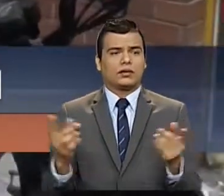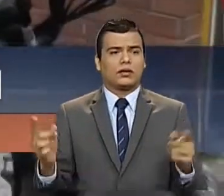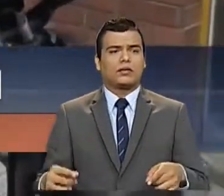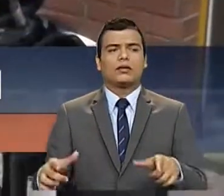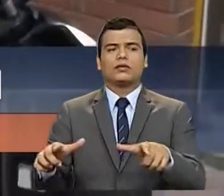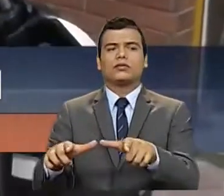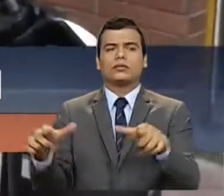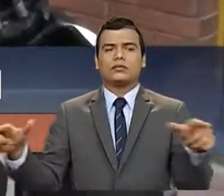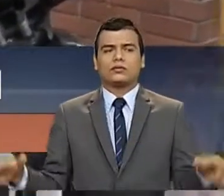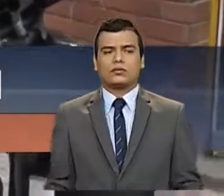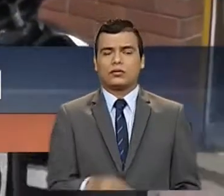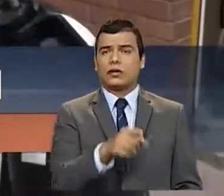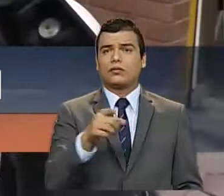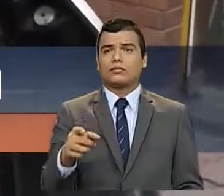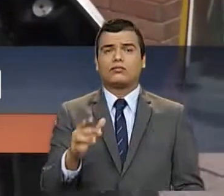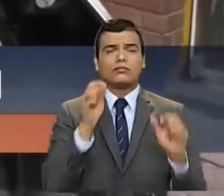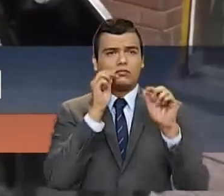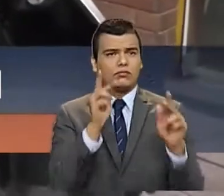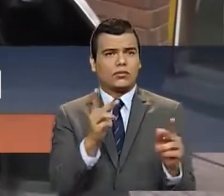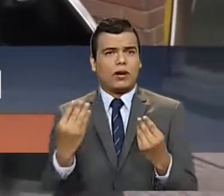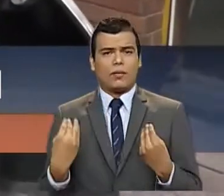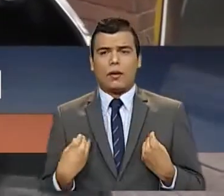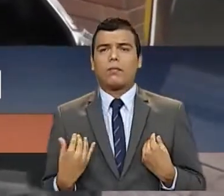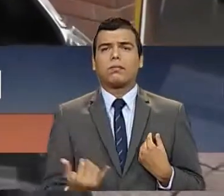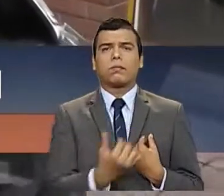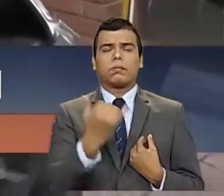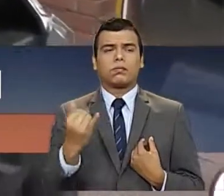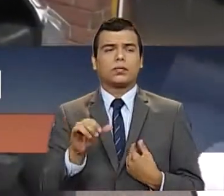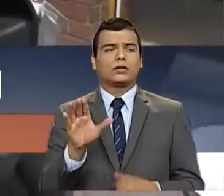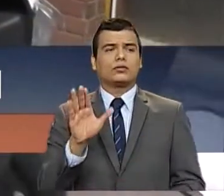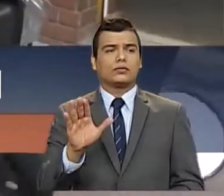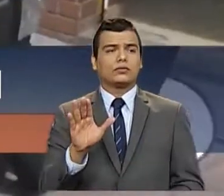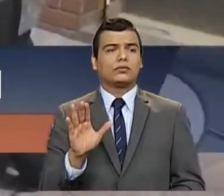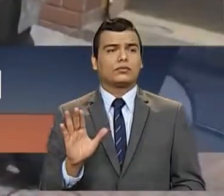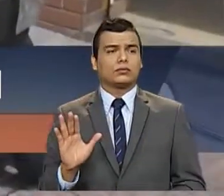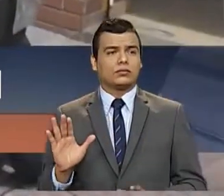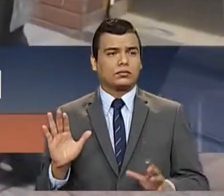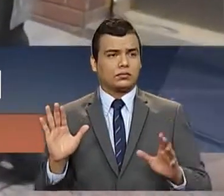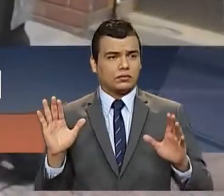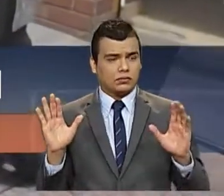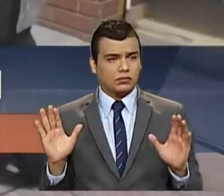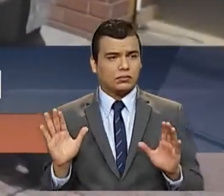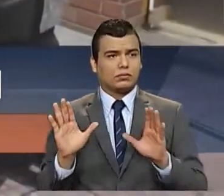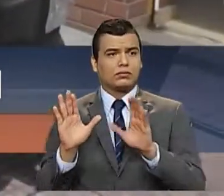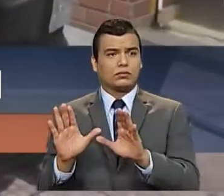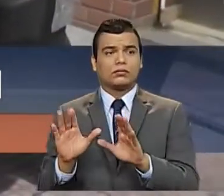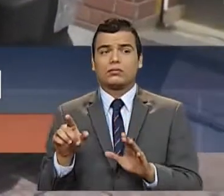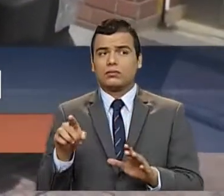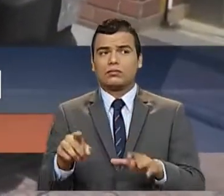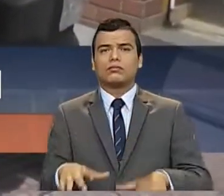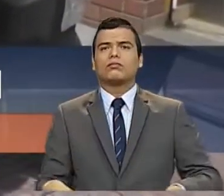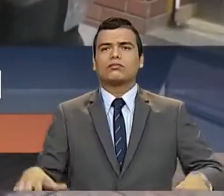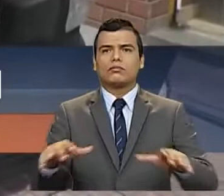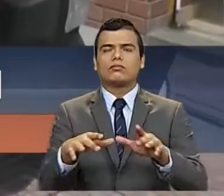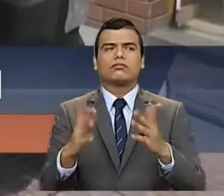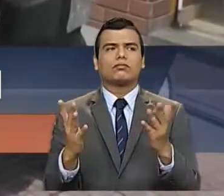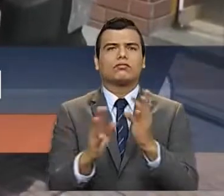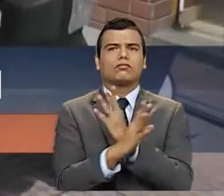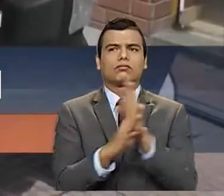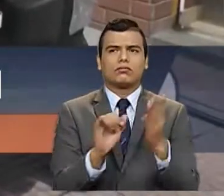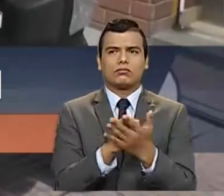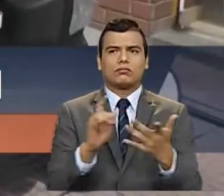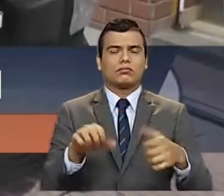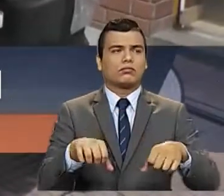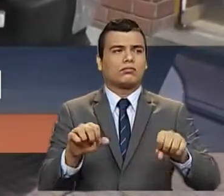se encuentran los habitantes de aquí de Quibdó son estos vehículos que diariamente están sobre la vía peatonal. Muchos de